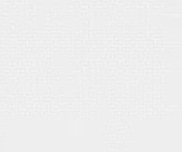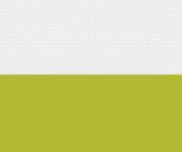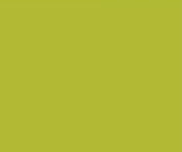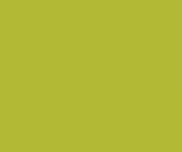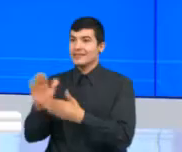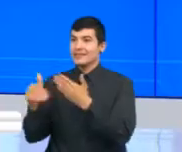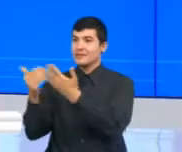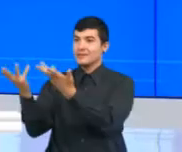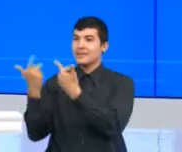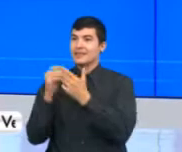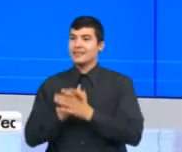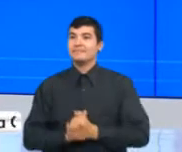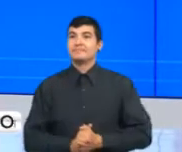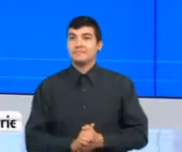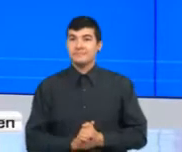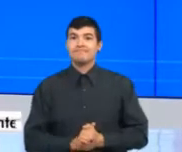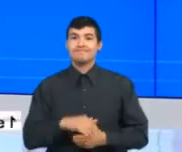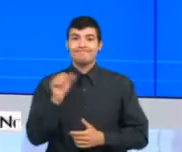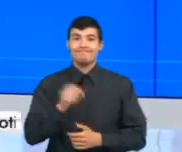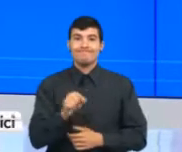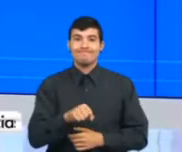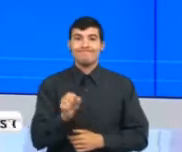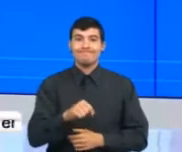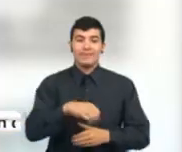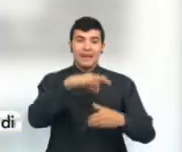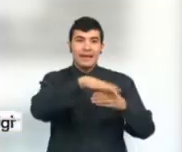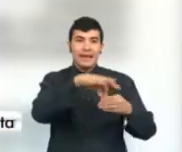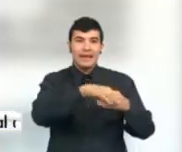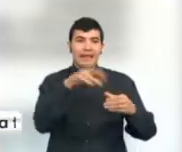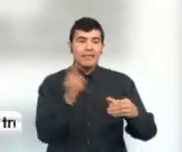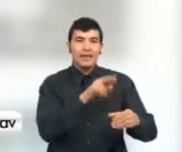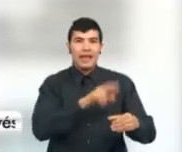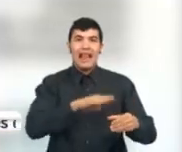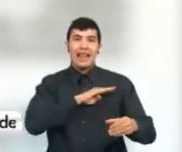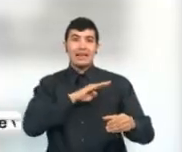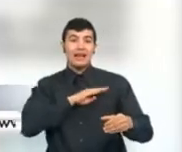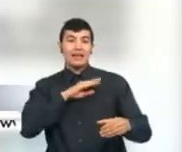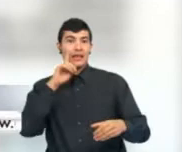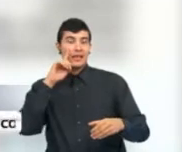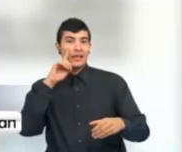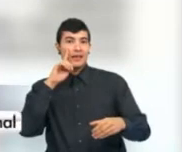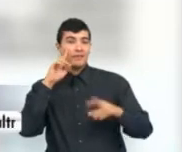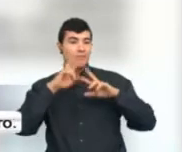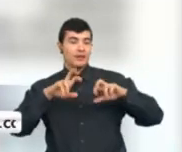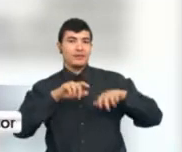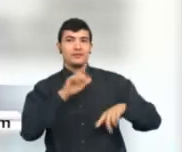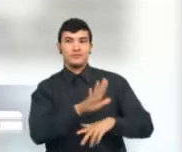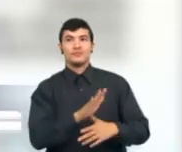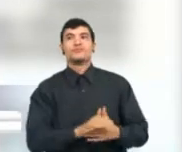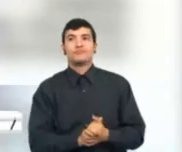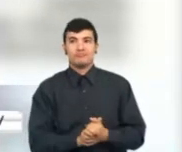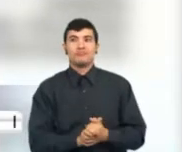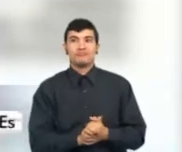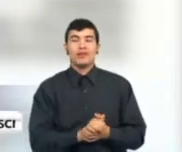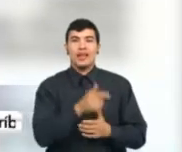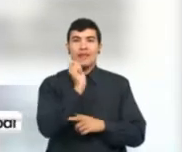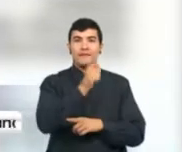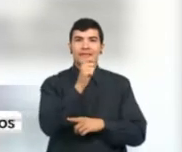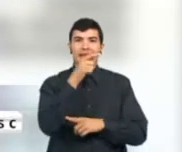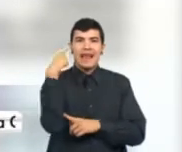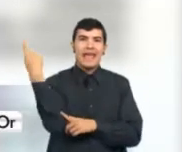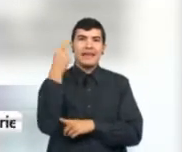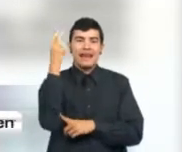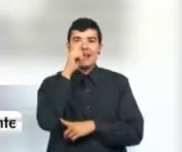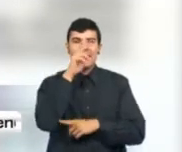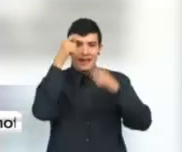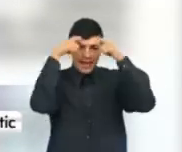canaltro.com. Presunto fraude al elector será investigado el alcalde de Bucaramanga, el ingeniero Rodolfo Hernández, al fiscal general de la Nación.